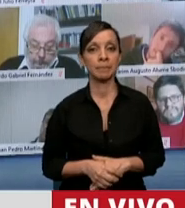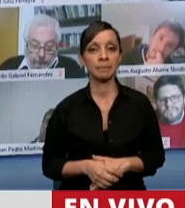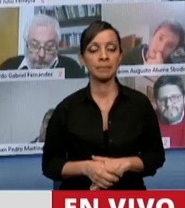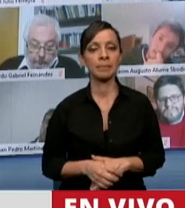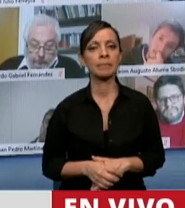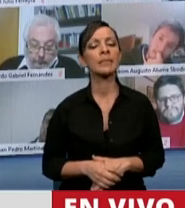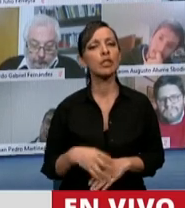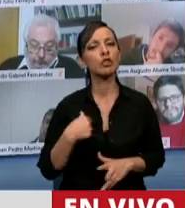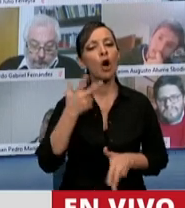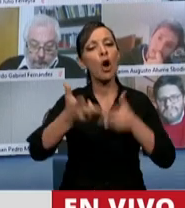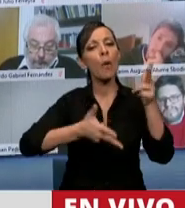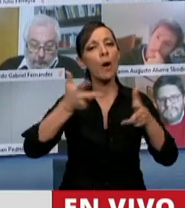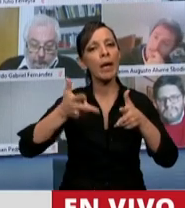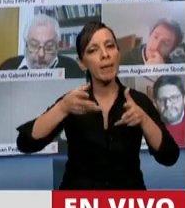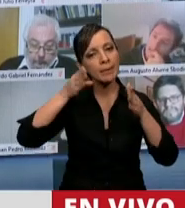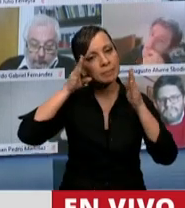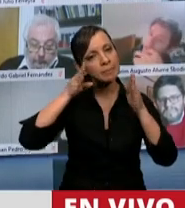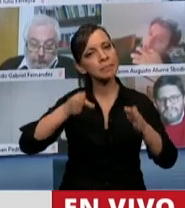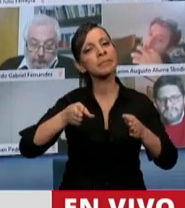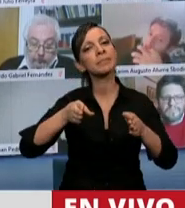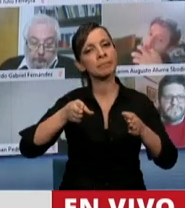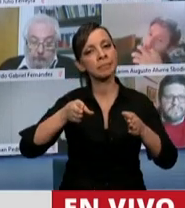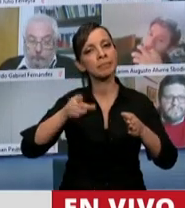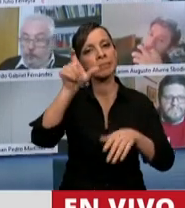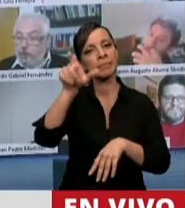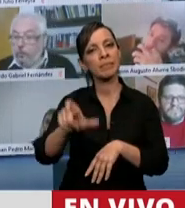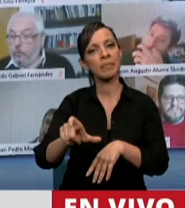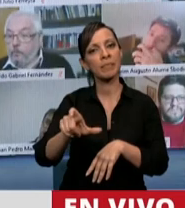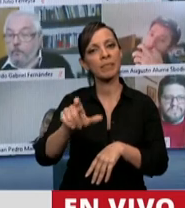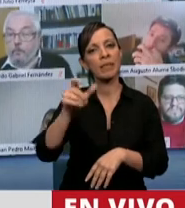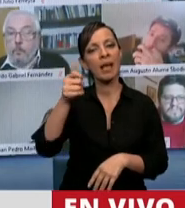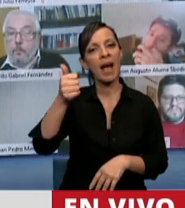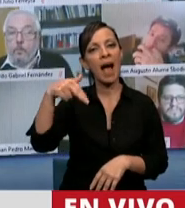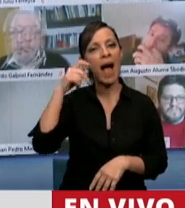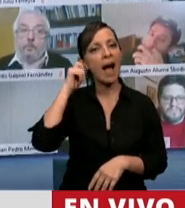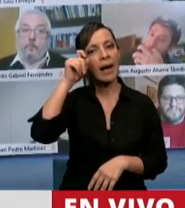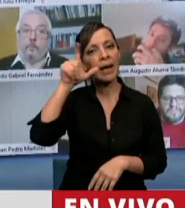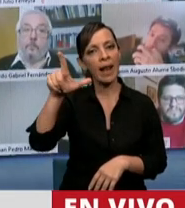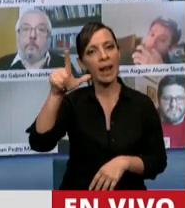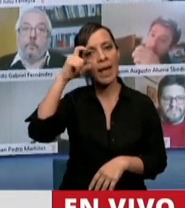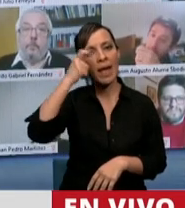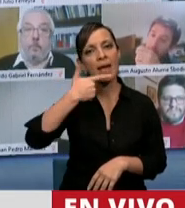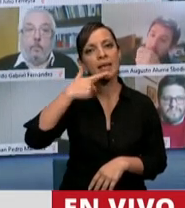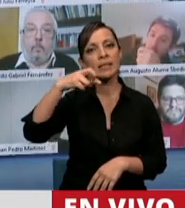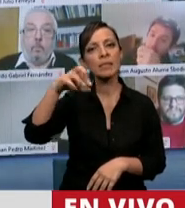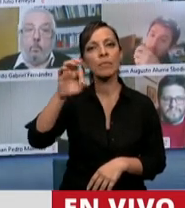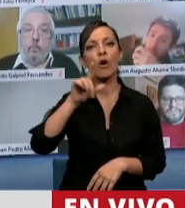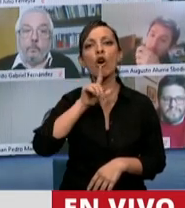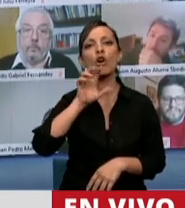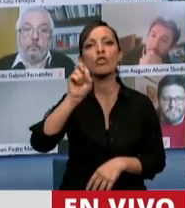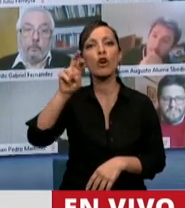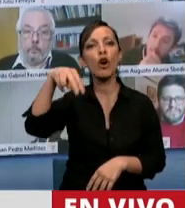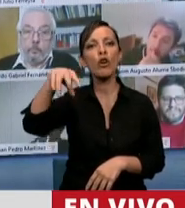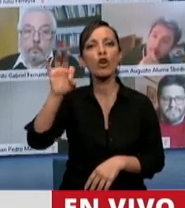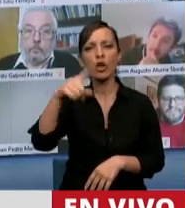yo lo voy a dejar estas palabras a ángel josé spotorno saben quién